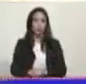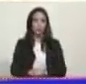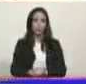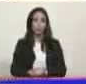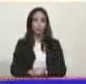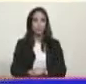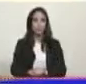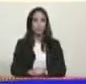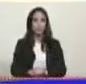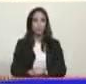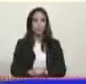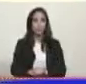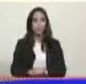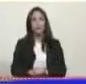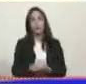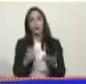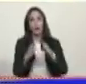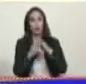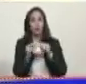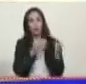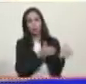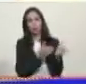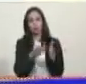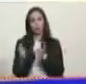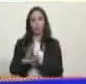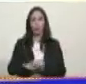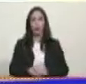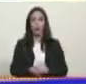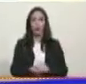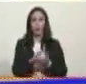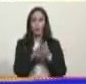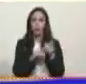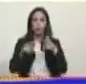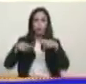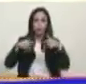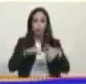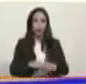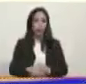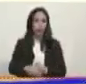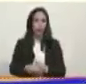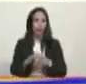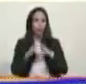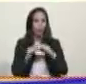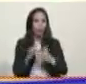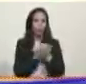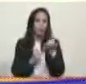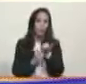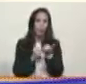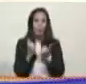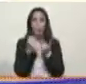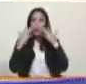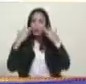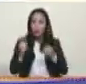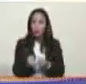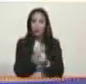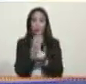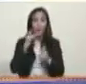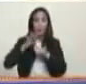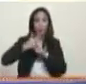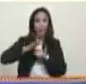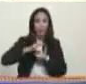Paz, georreferenciando todos los cuadrantes de paz en todas las rutas, corredores, reforzamiento de la seguridad en todos los